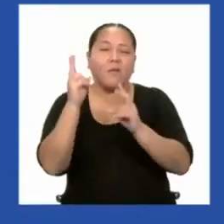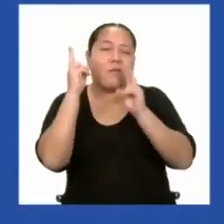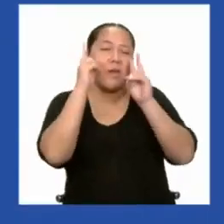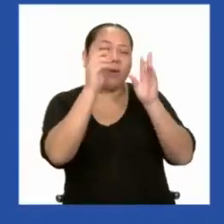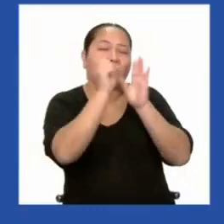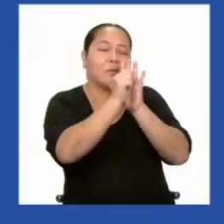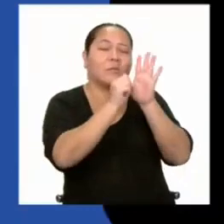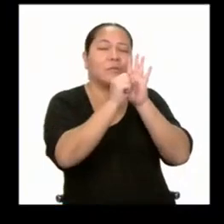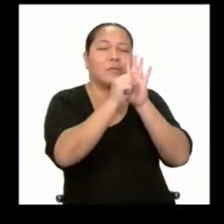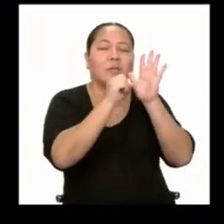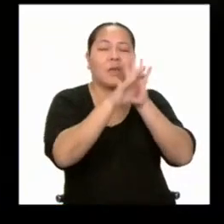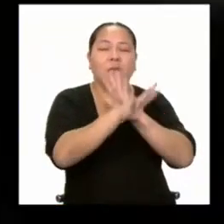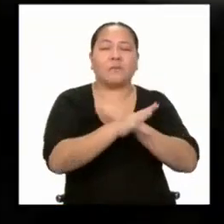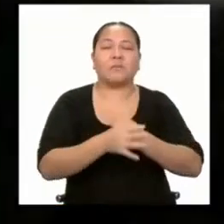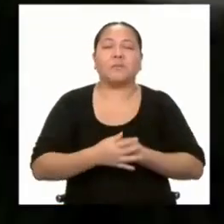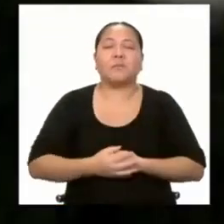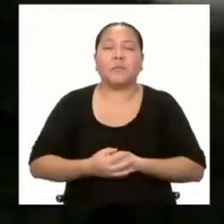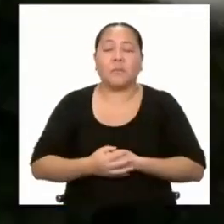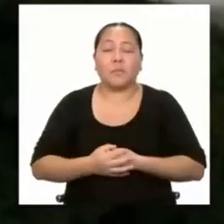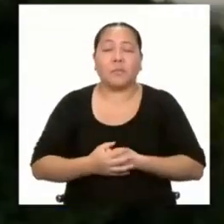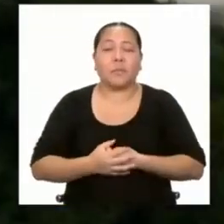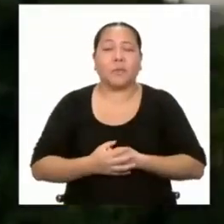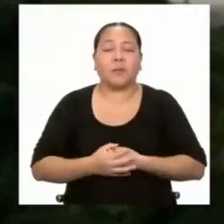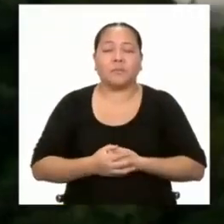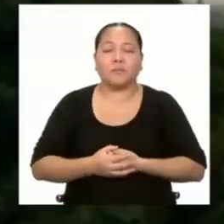video.